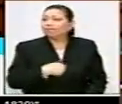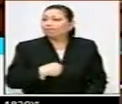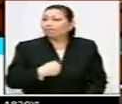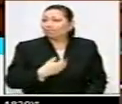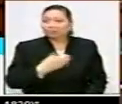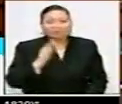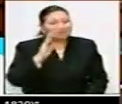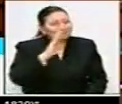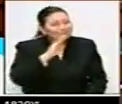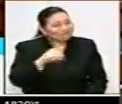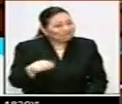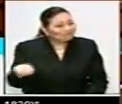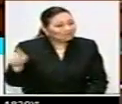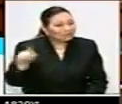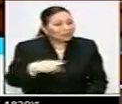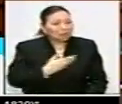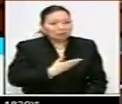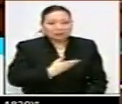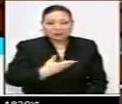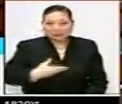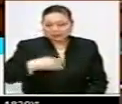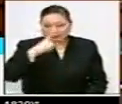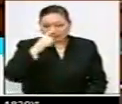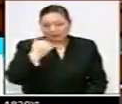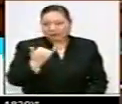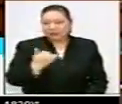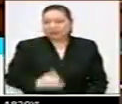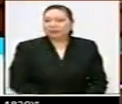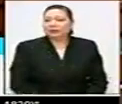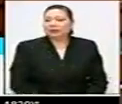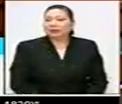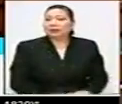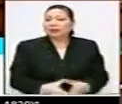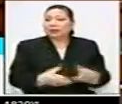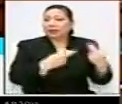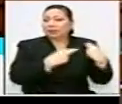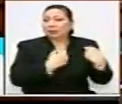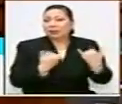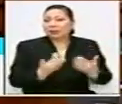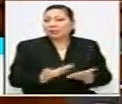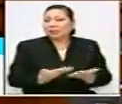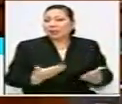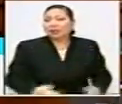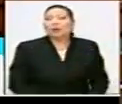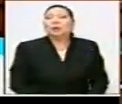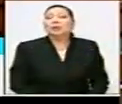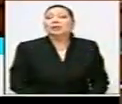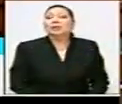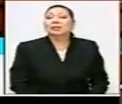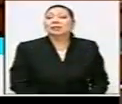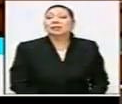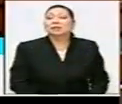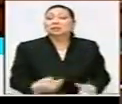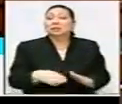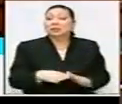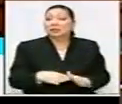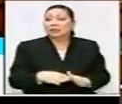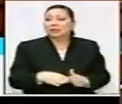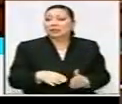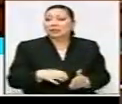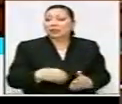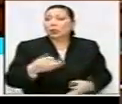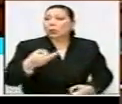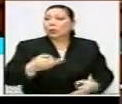haciendo mal uso el señor Vizcarra de cada una de estas cosas. El gran responsable de cada una de estas cosas. Porque se quiere, ya se metió con el, por el